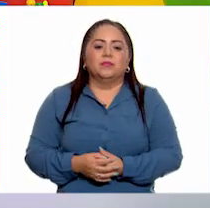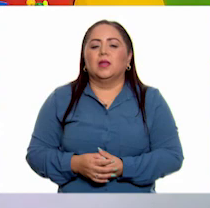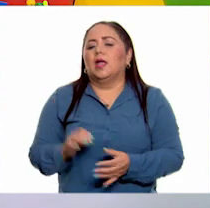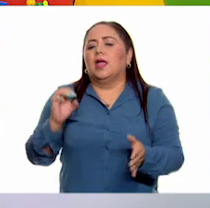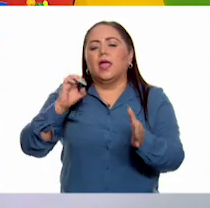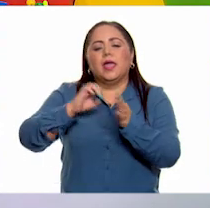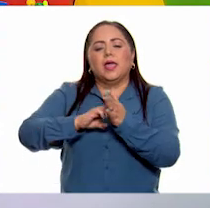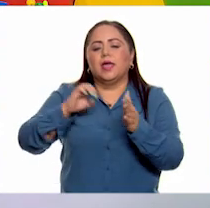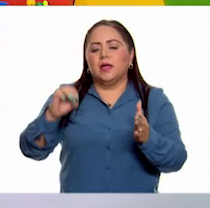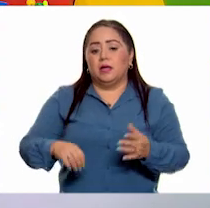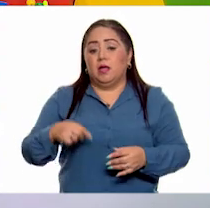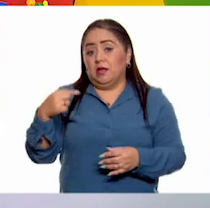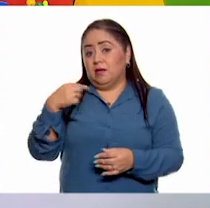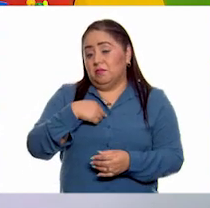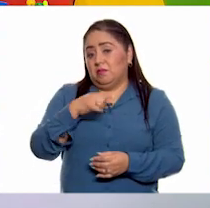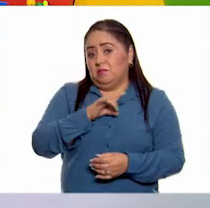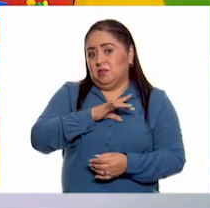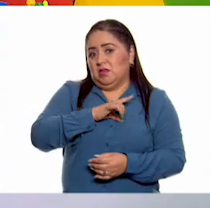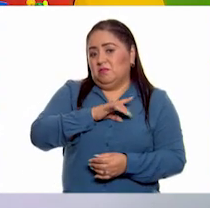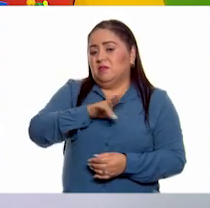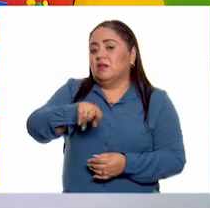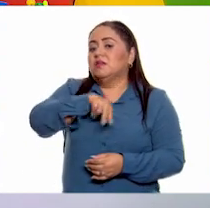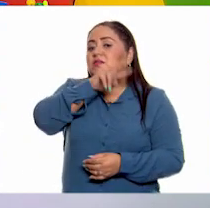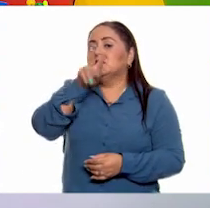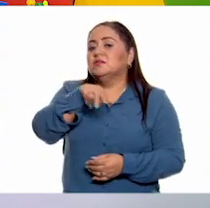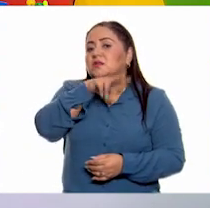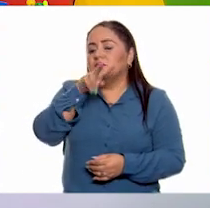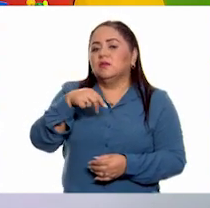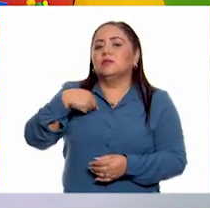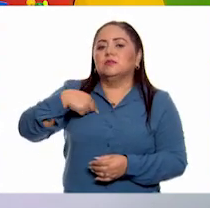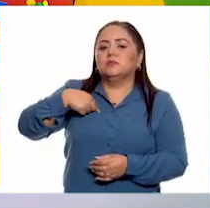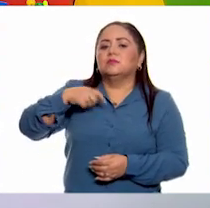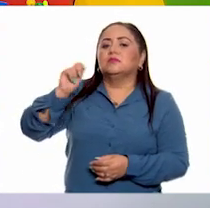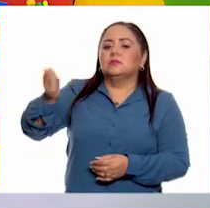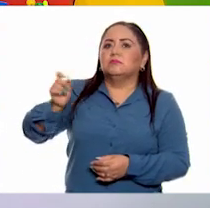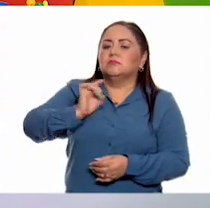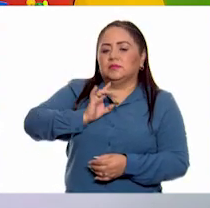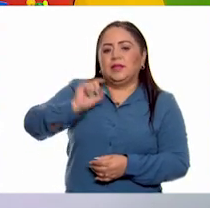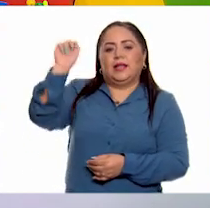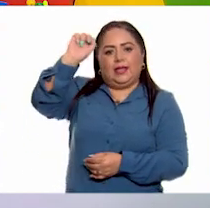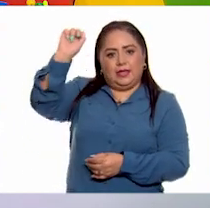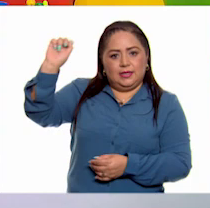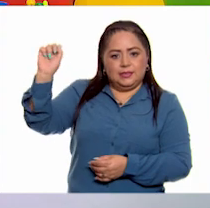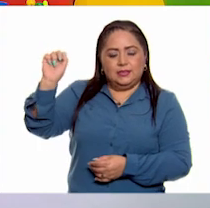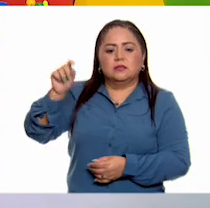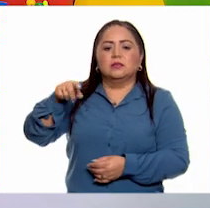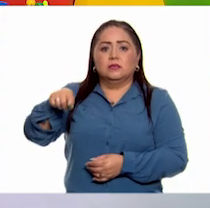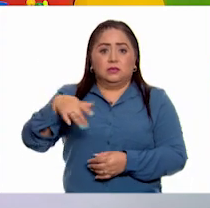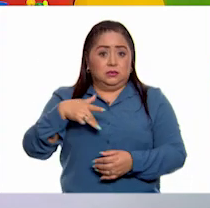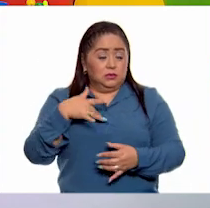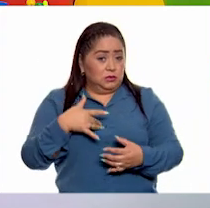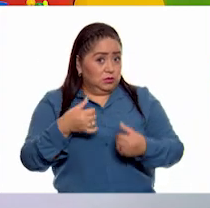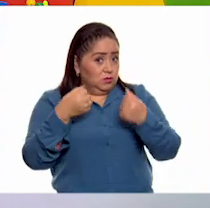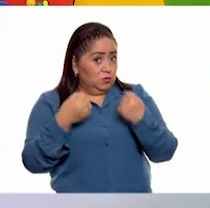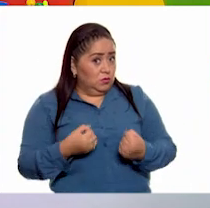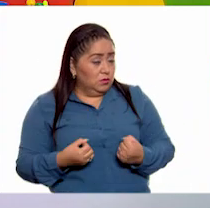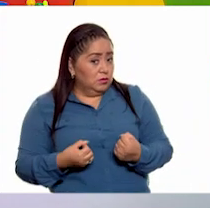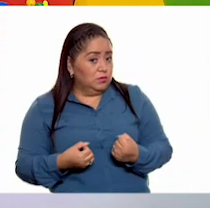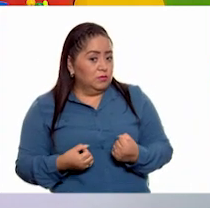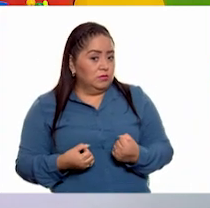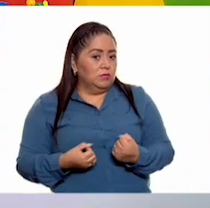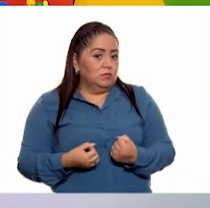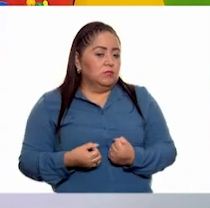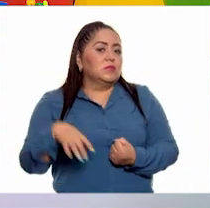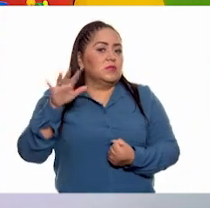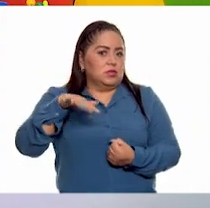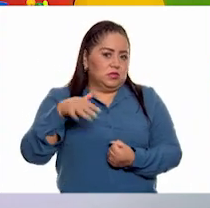Por ejemplo, a mí me dan miedo las serpientes. ¿A qué le tengo miedo? Me da seguridad.